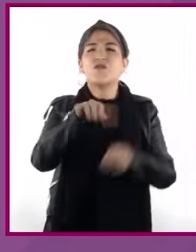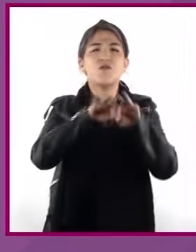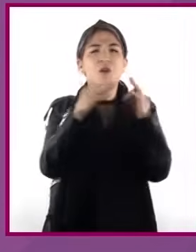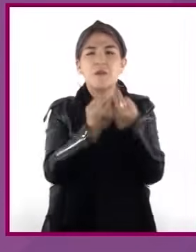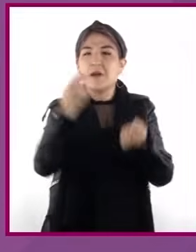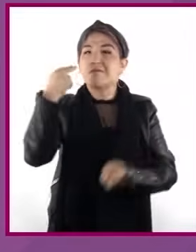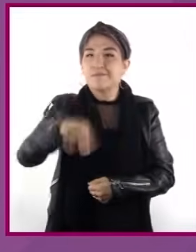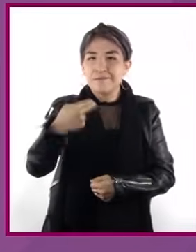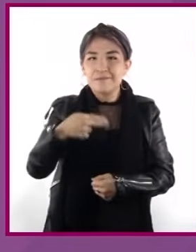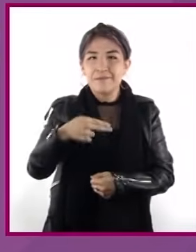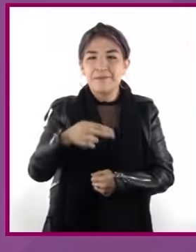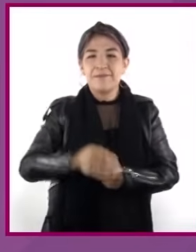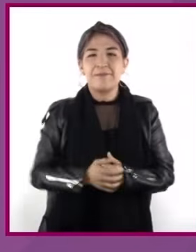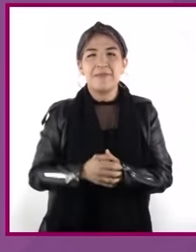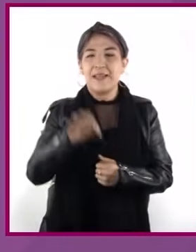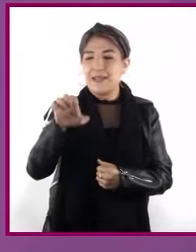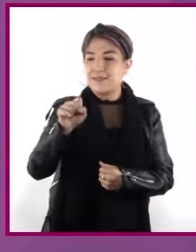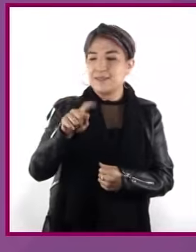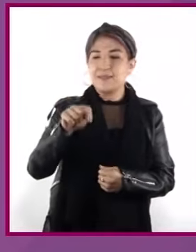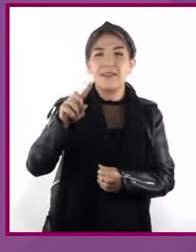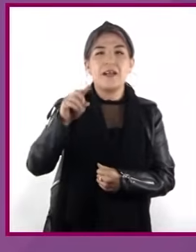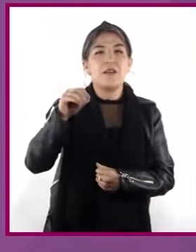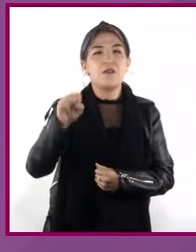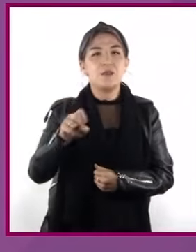se les llama estados de agregación.